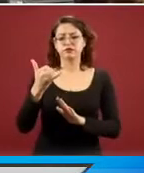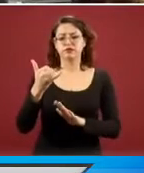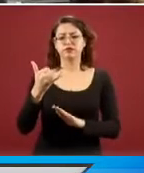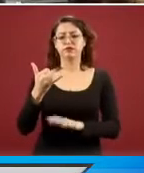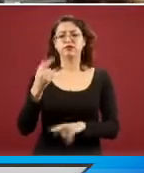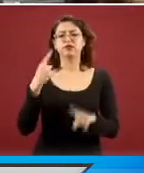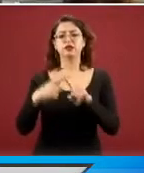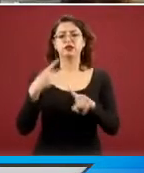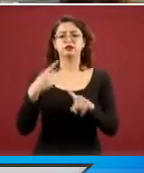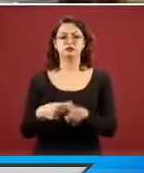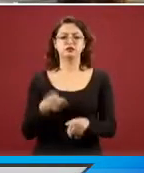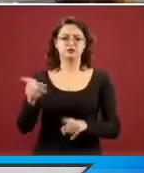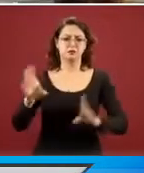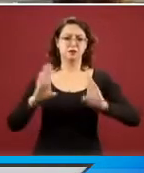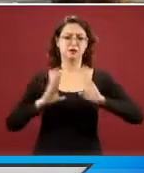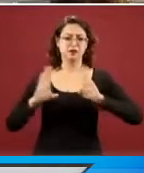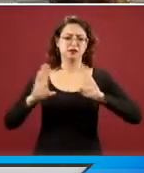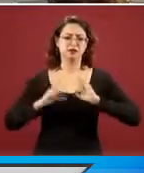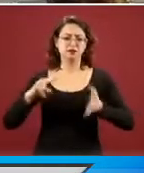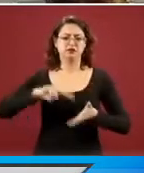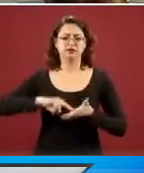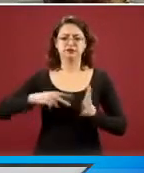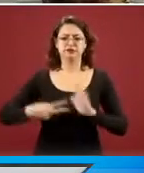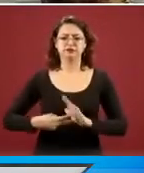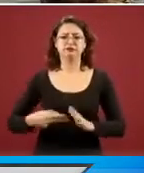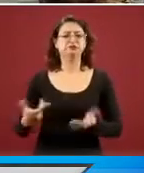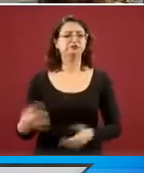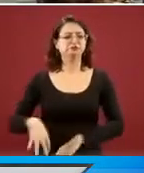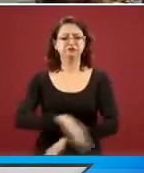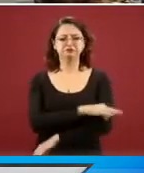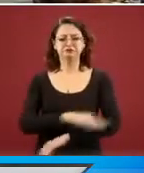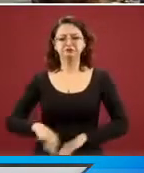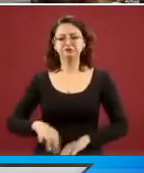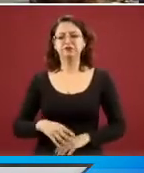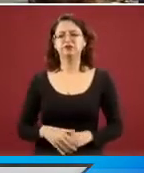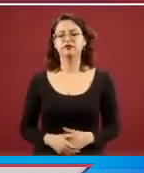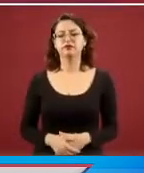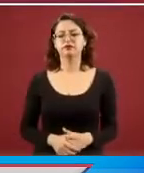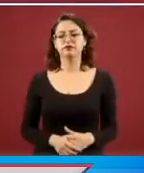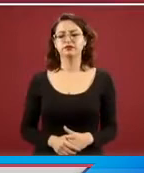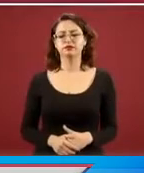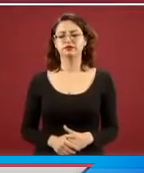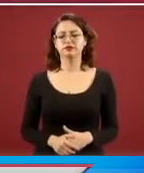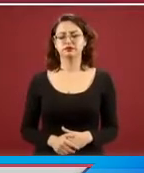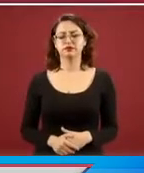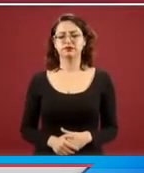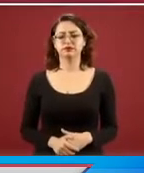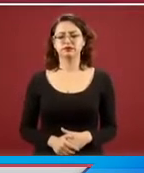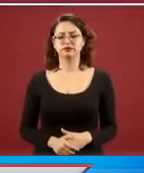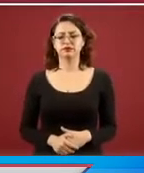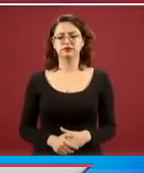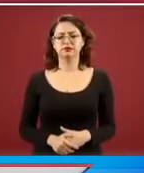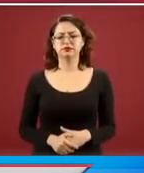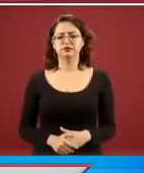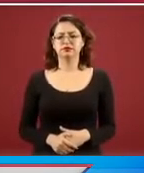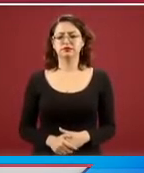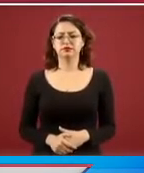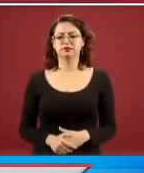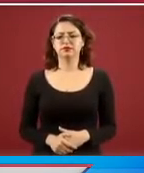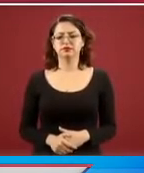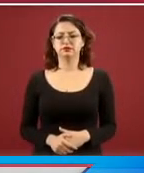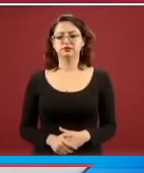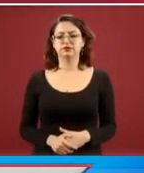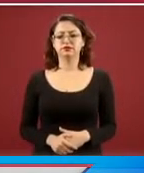Exige cuentas a la Secretaría del Trabajo y Previsión Social. Tras hacerse público que el protegido de Romero de Champs dirigiera el sindicato petrolero